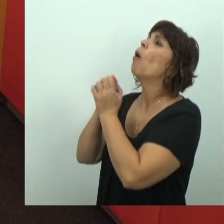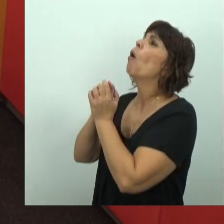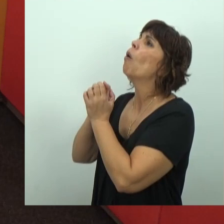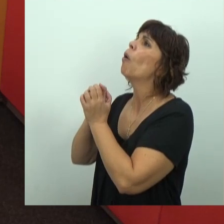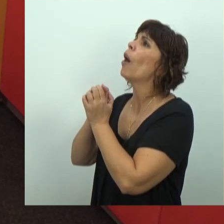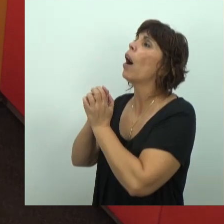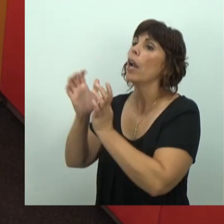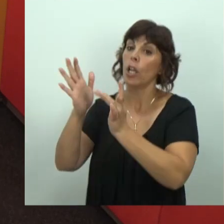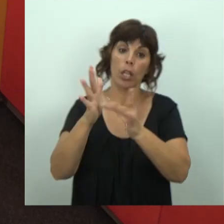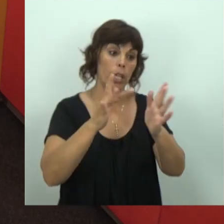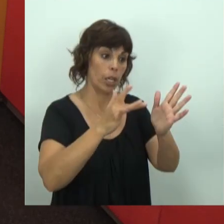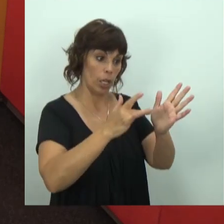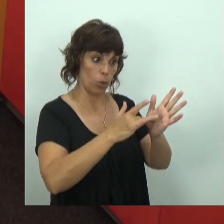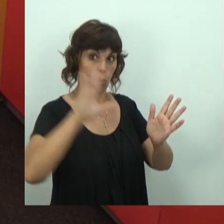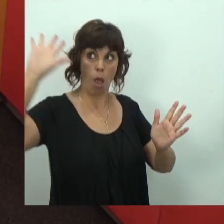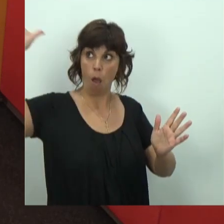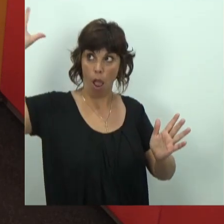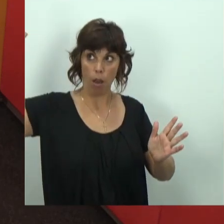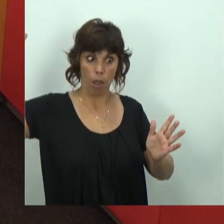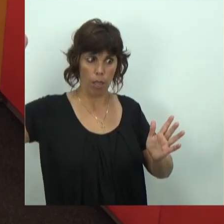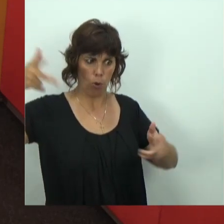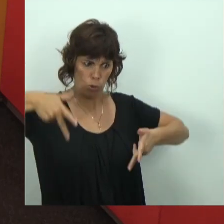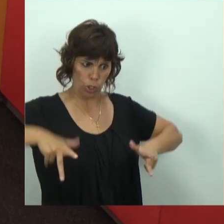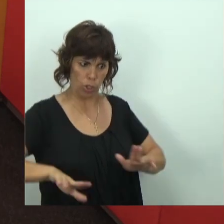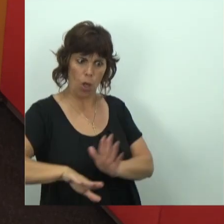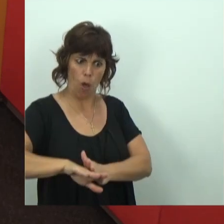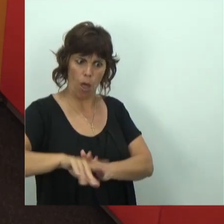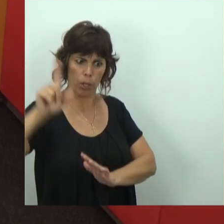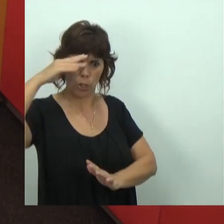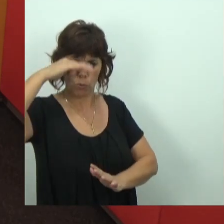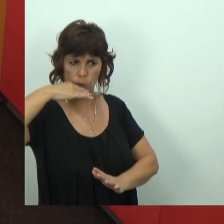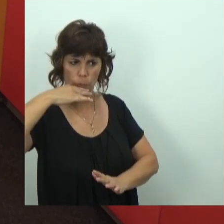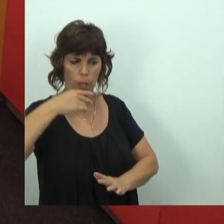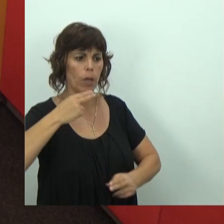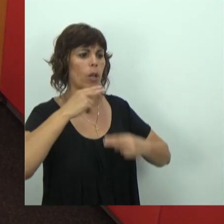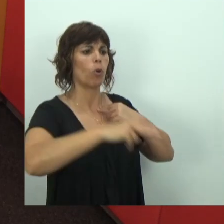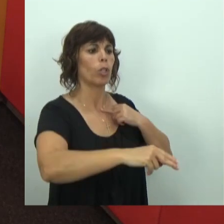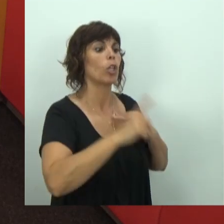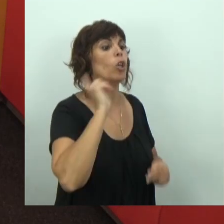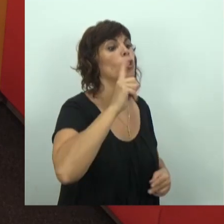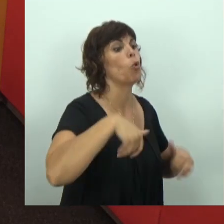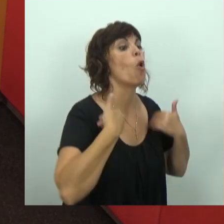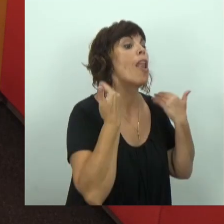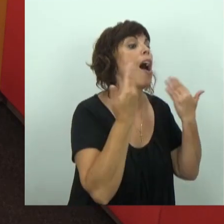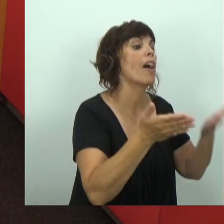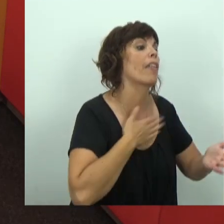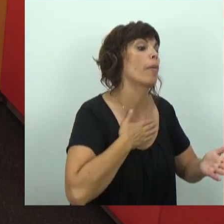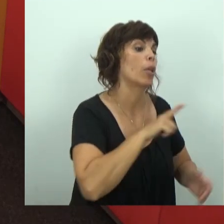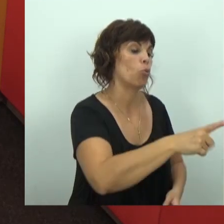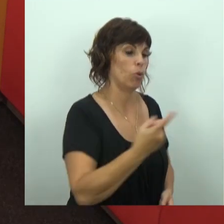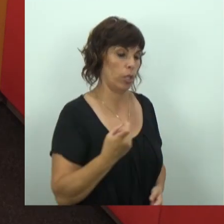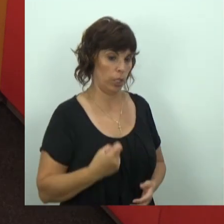En la gracia de Jesucristo está todo lo que necesitamos. Proclama la